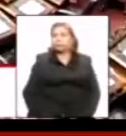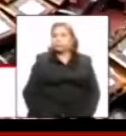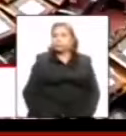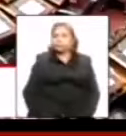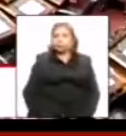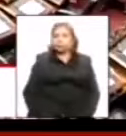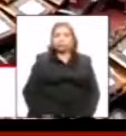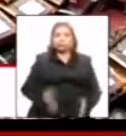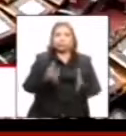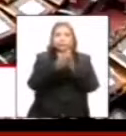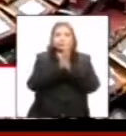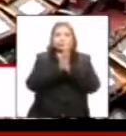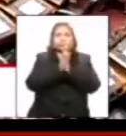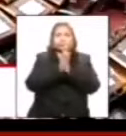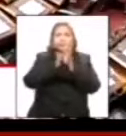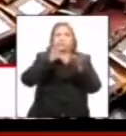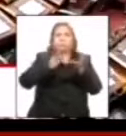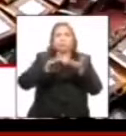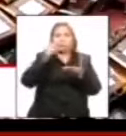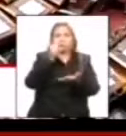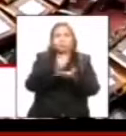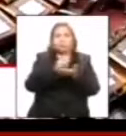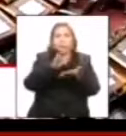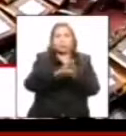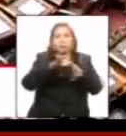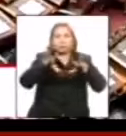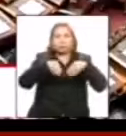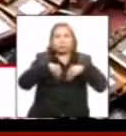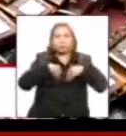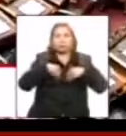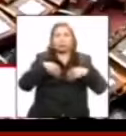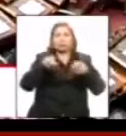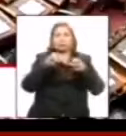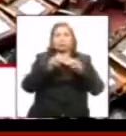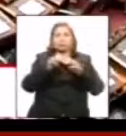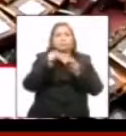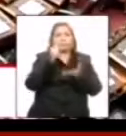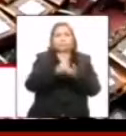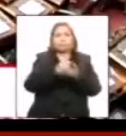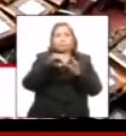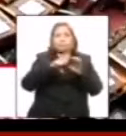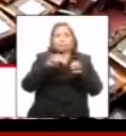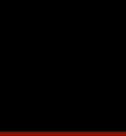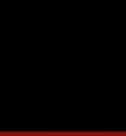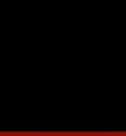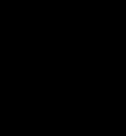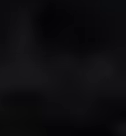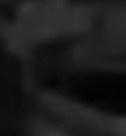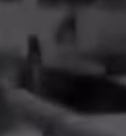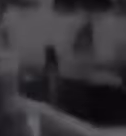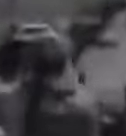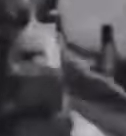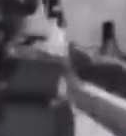Se solicita la dispensa del trámite de aprobación del acta para ejecutar lo acordado en la presente sesión.